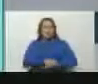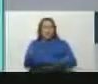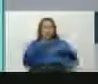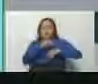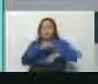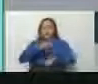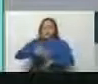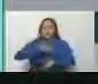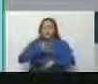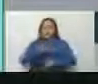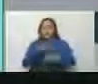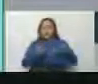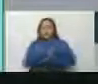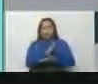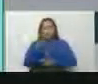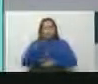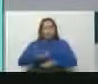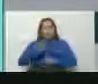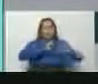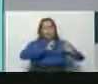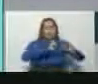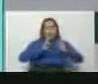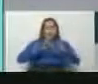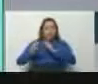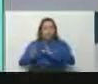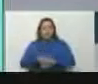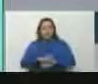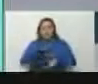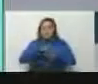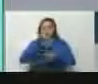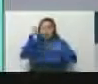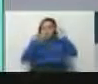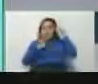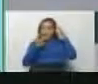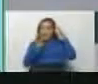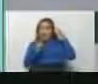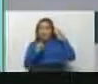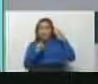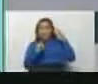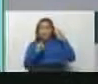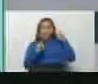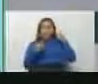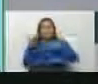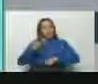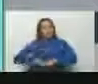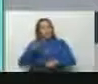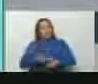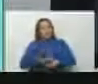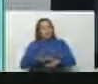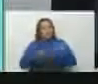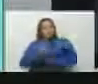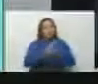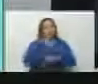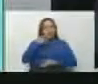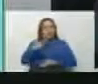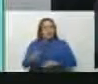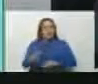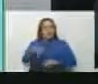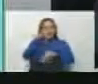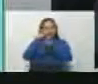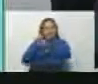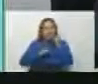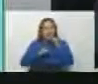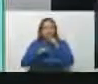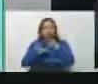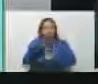mayor sensibilidad sobre estos temas. Porque Chávez puso el acento en la politización del venezolano. Y